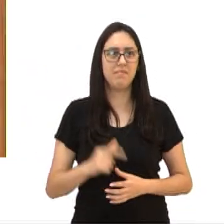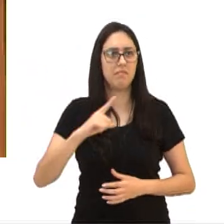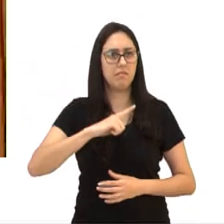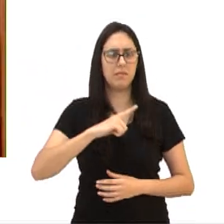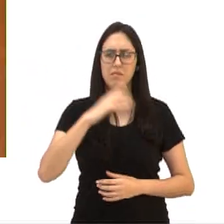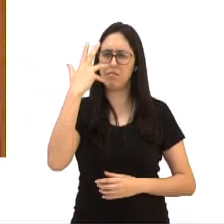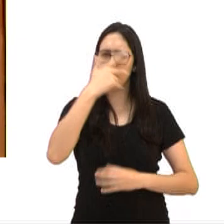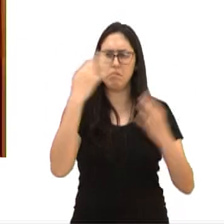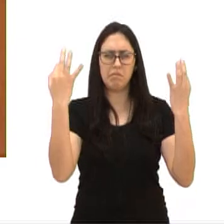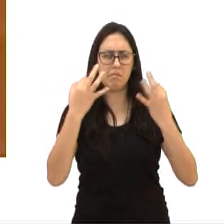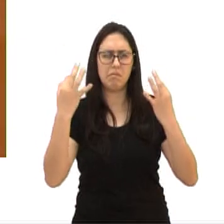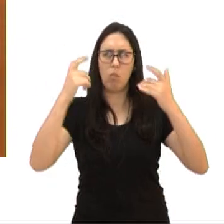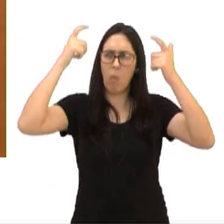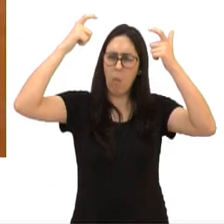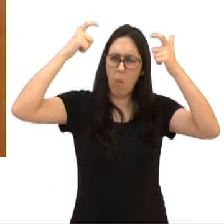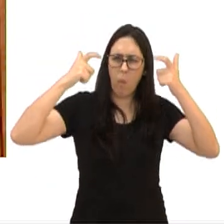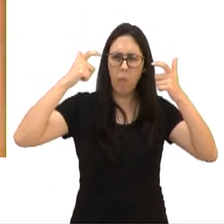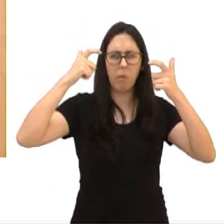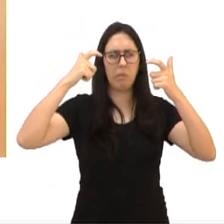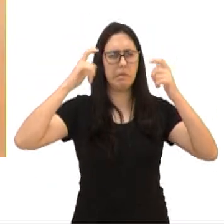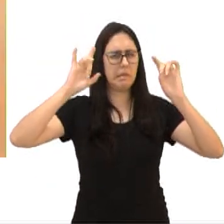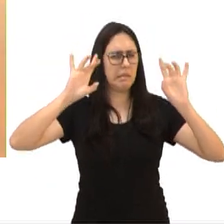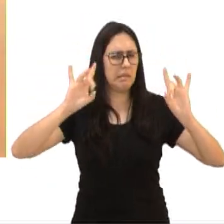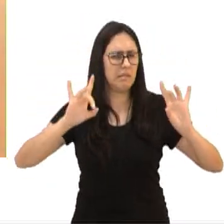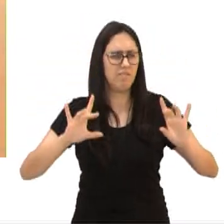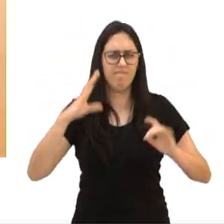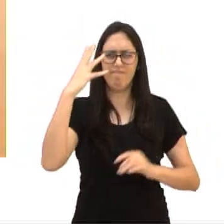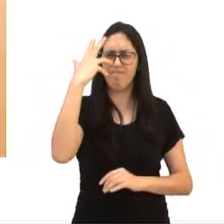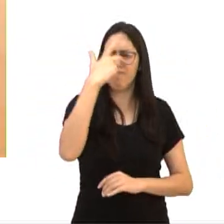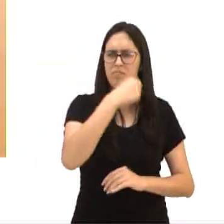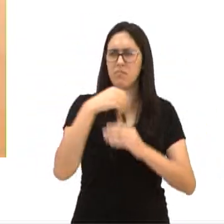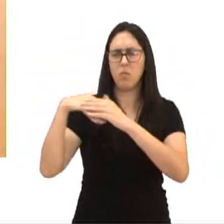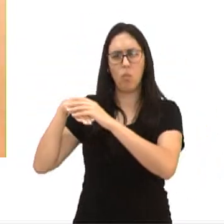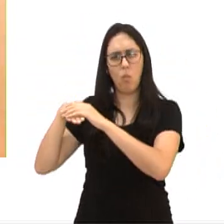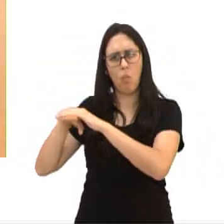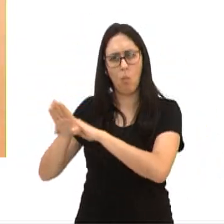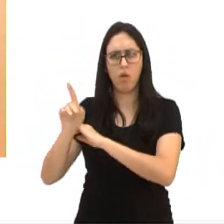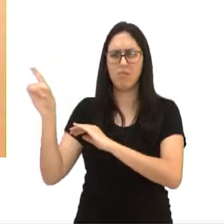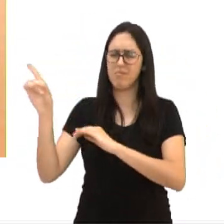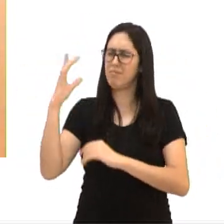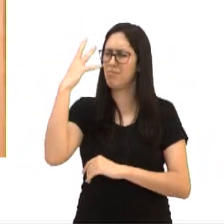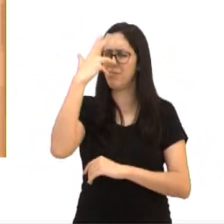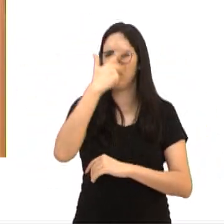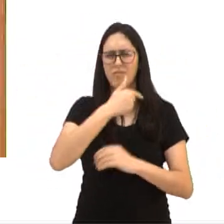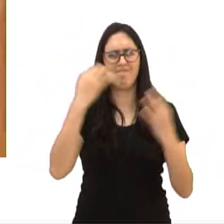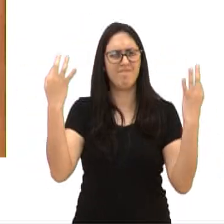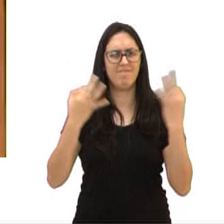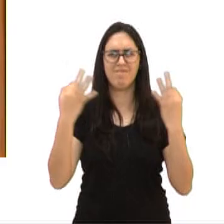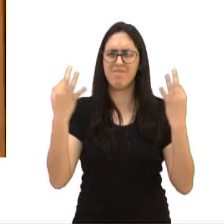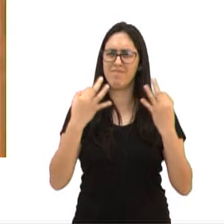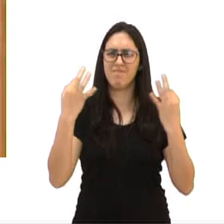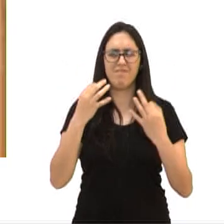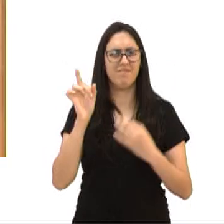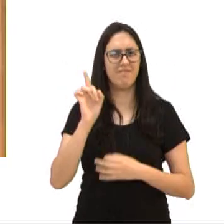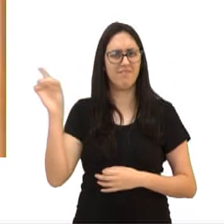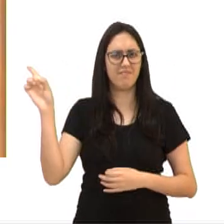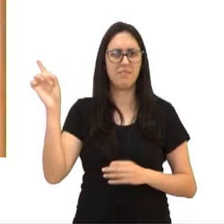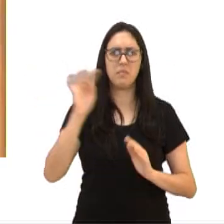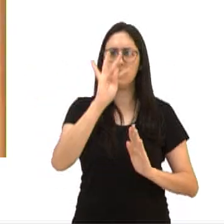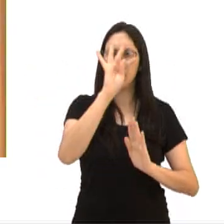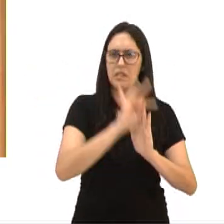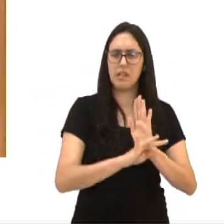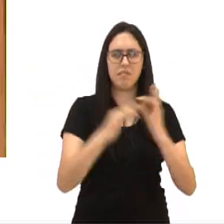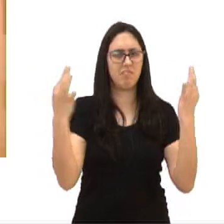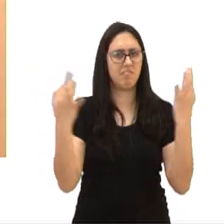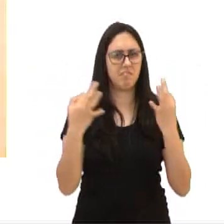enfeites, con coroas, todo para hacer de ese texto o más bonito posible. Y ese texto leemos todas